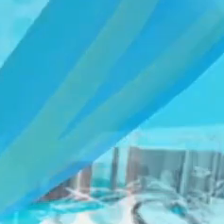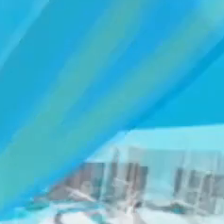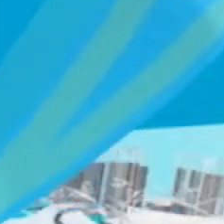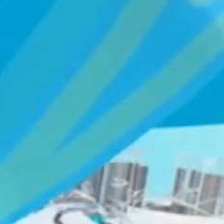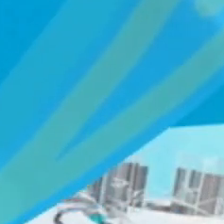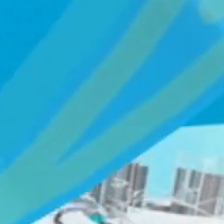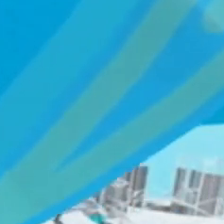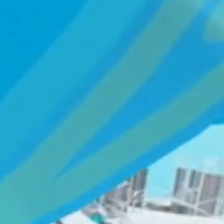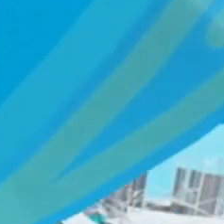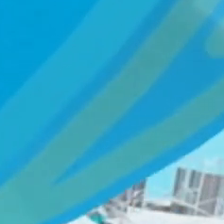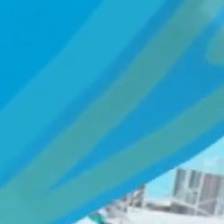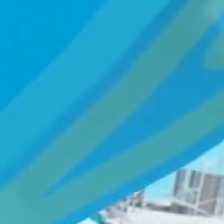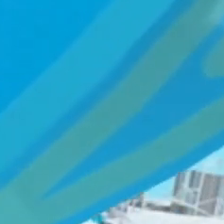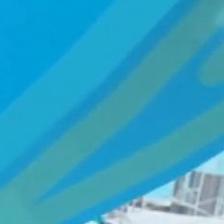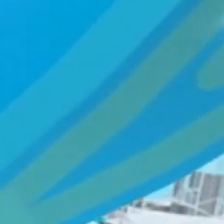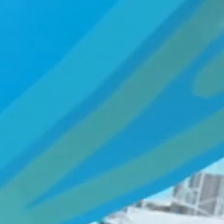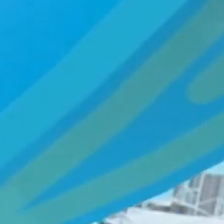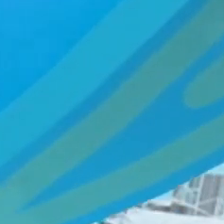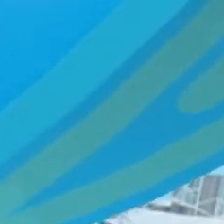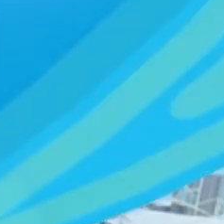Presentó El Tipo de Cambio.